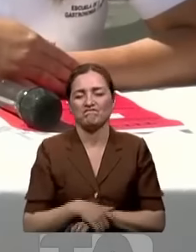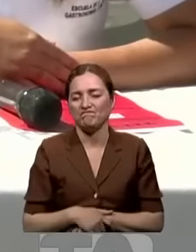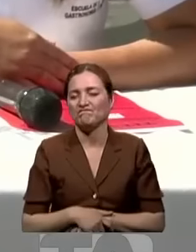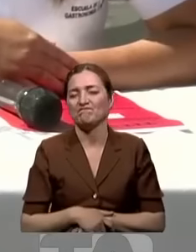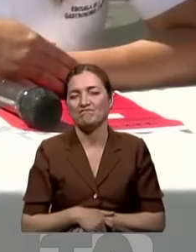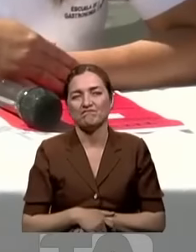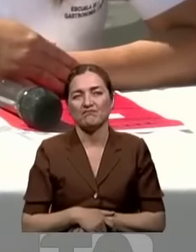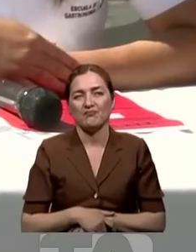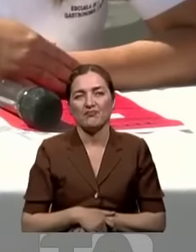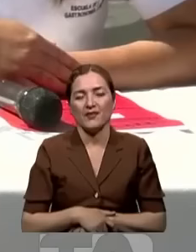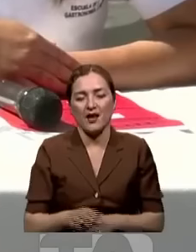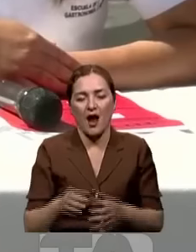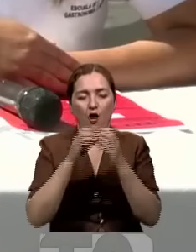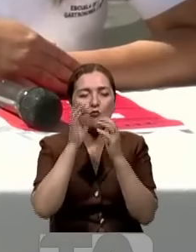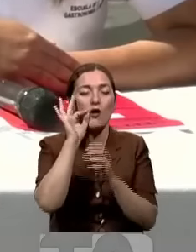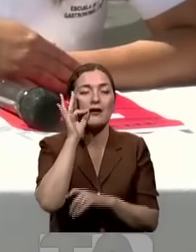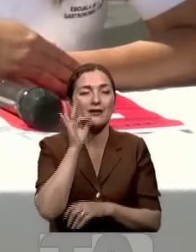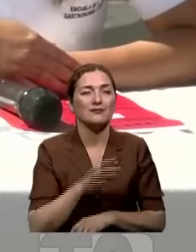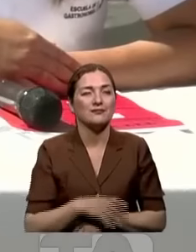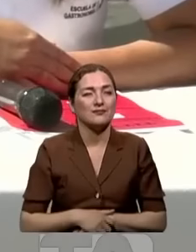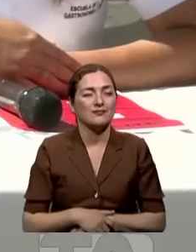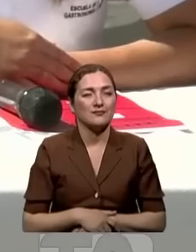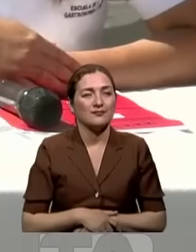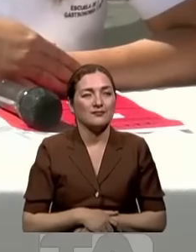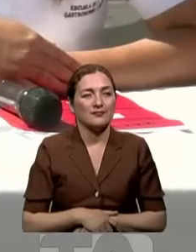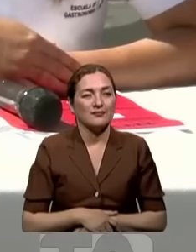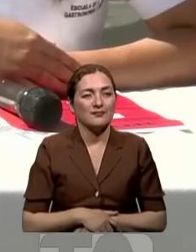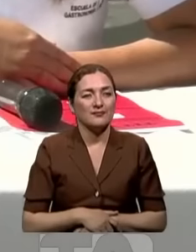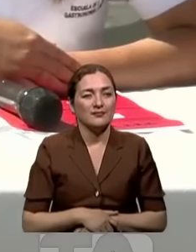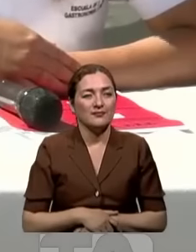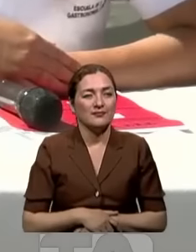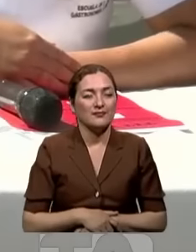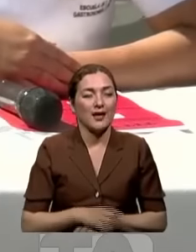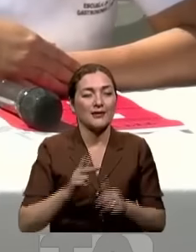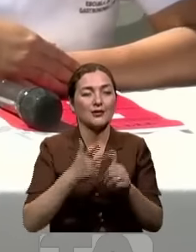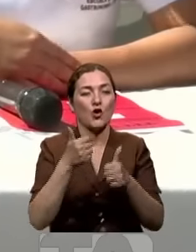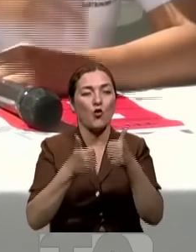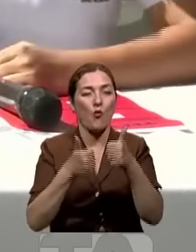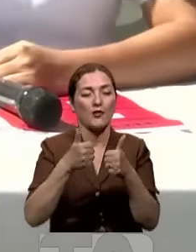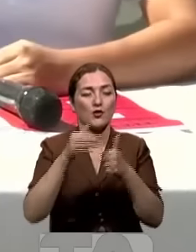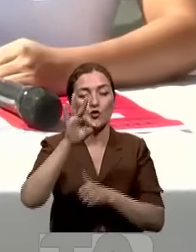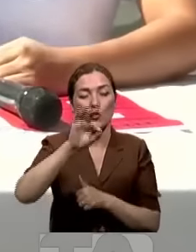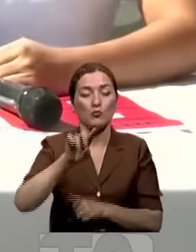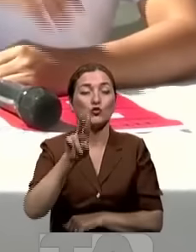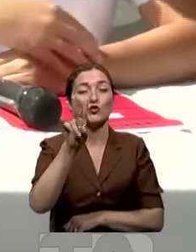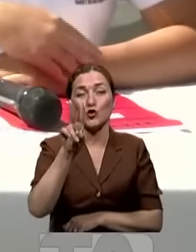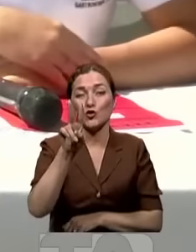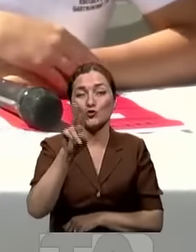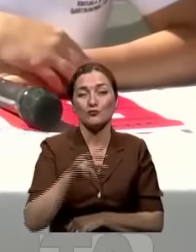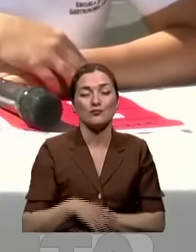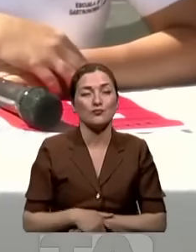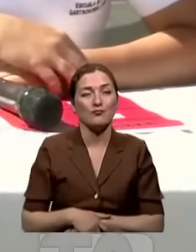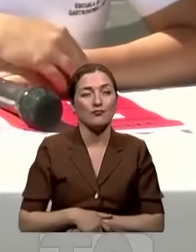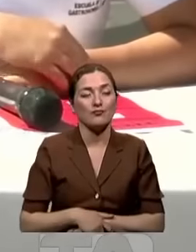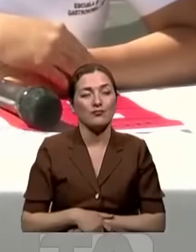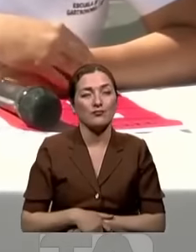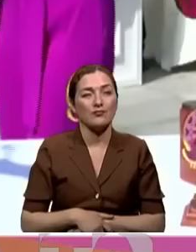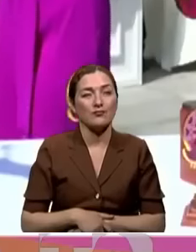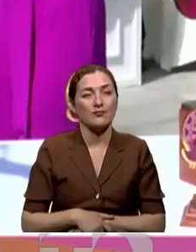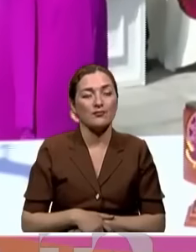la guagua tienen que probarla porque está deliciosa, así que veamos quién es el tercer lugar. Con 9.2 ya lo tienen ustedes en este momento